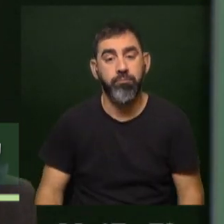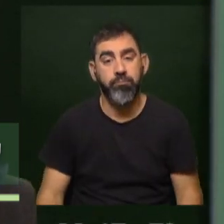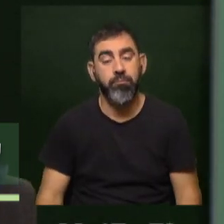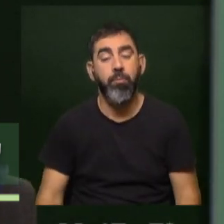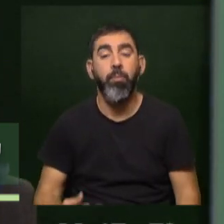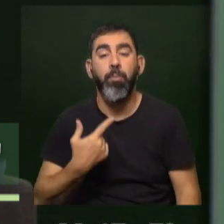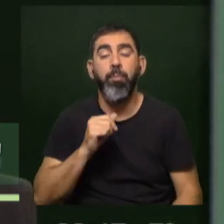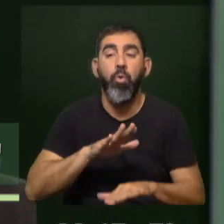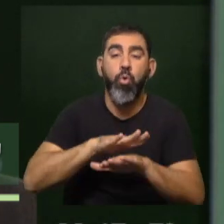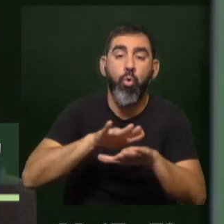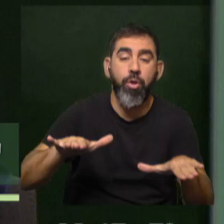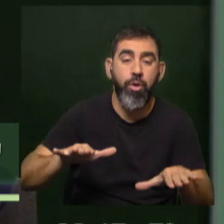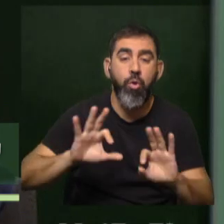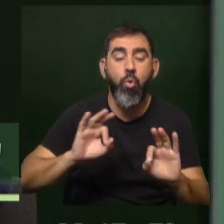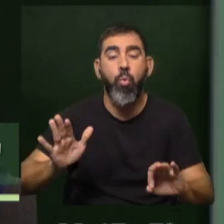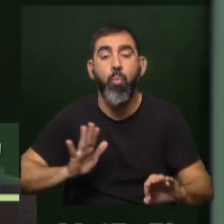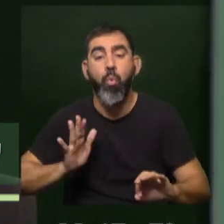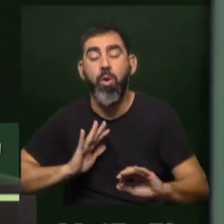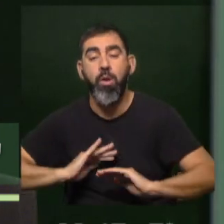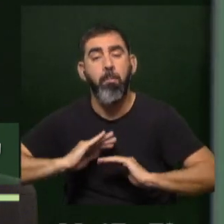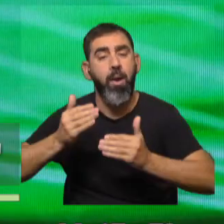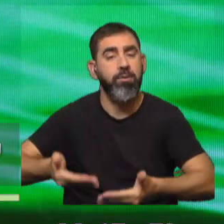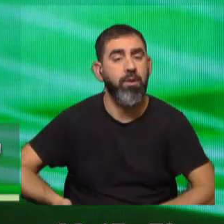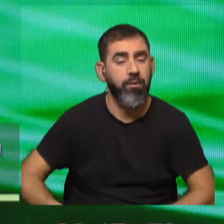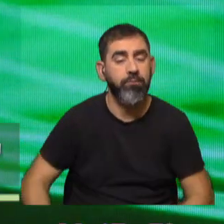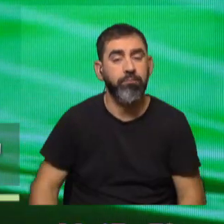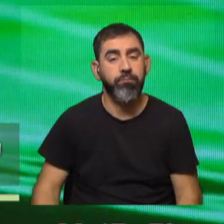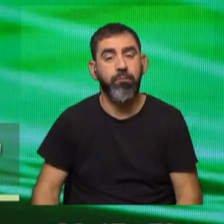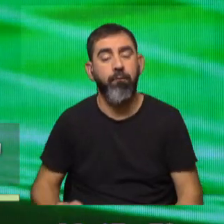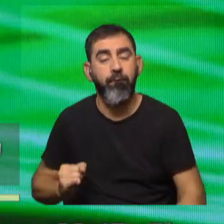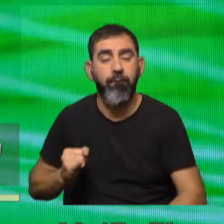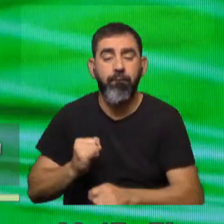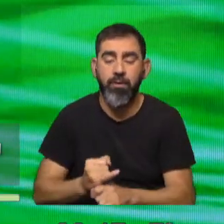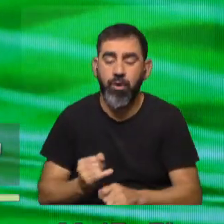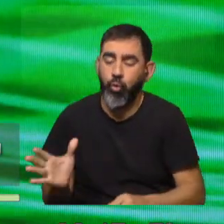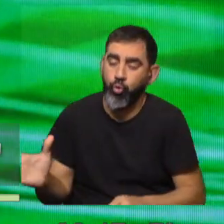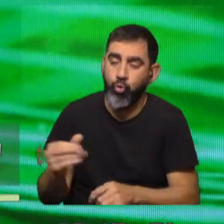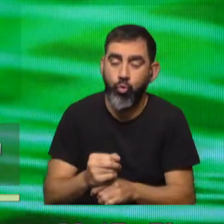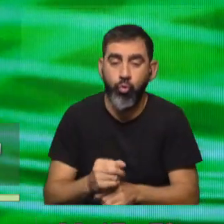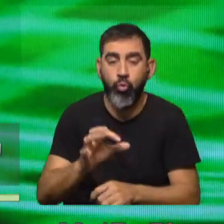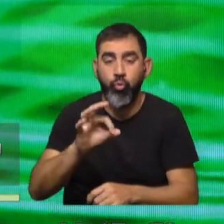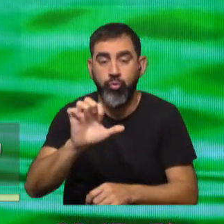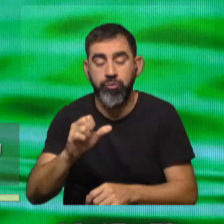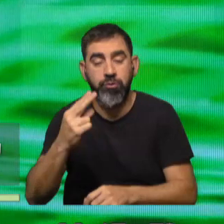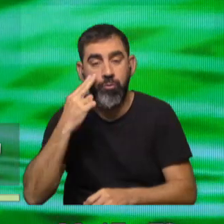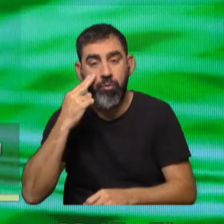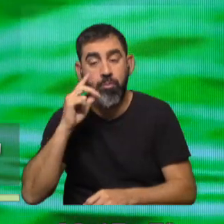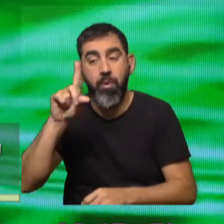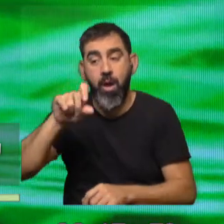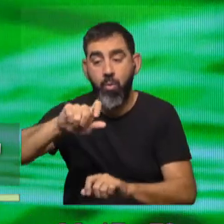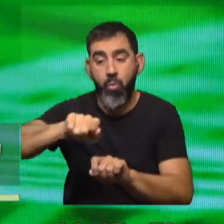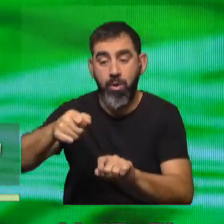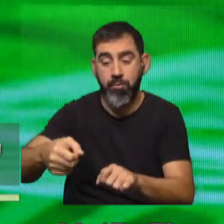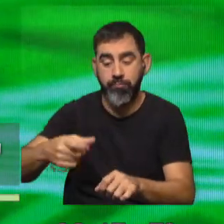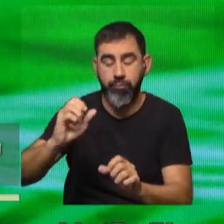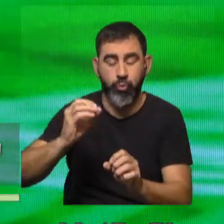de los más pequeñitos o de mujeres que estuvieran gestando fallaron todos orquestadamente falló goce porque el agua que me da no